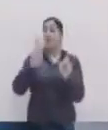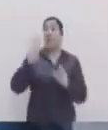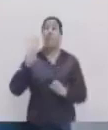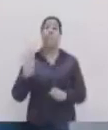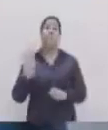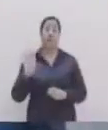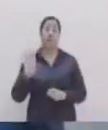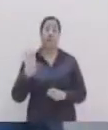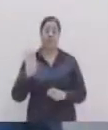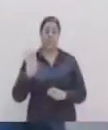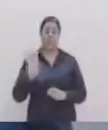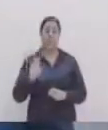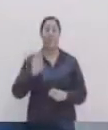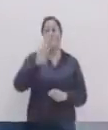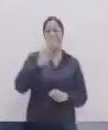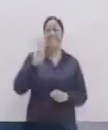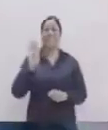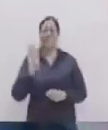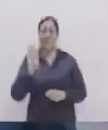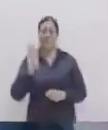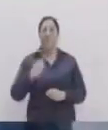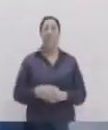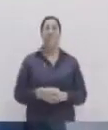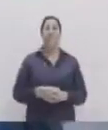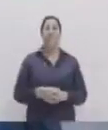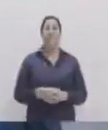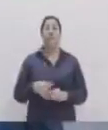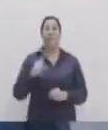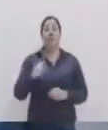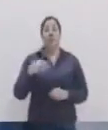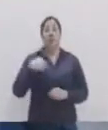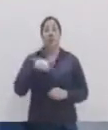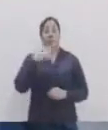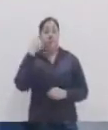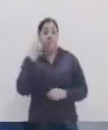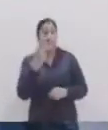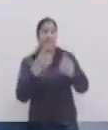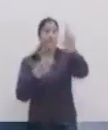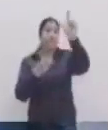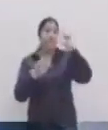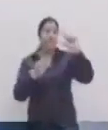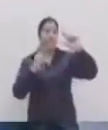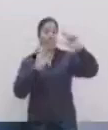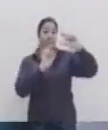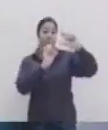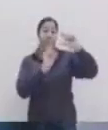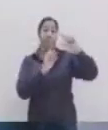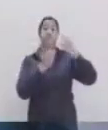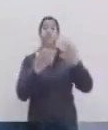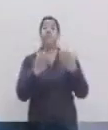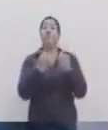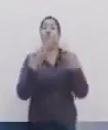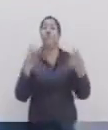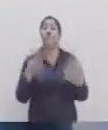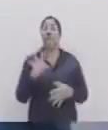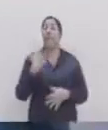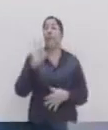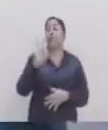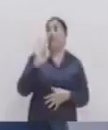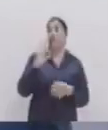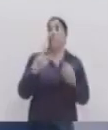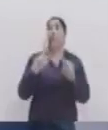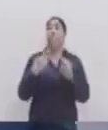3 según la UPAC y vamos a encontrar que tienen carga de valencia 3. Ajá. ¿Estamos? Sin